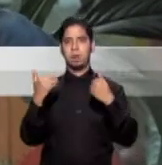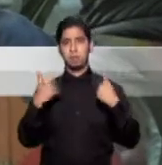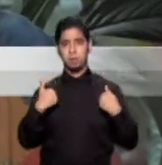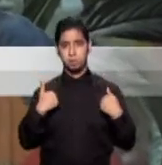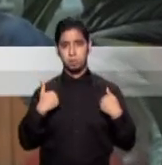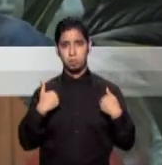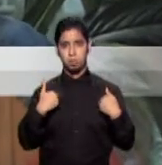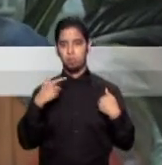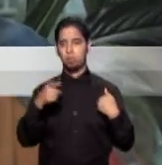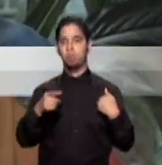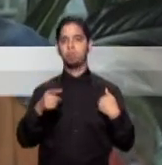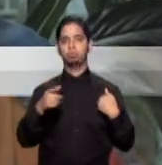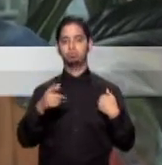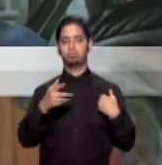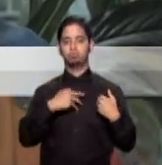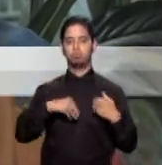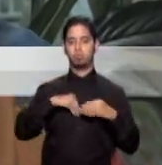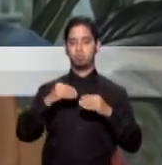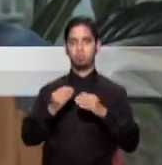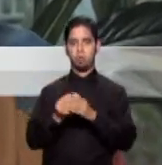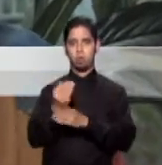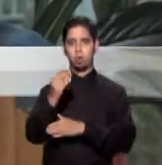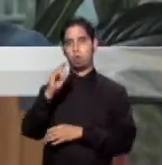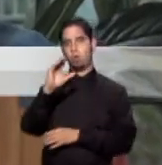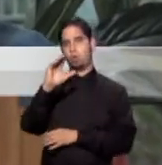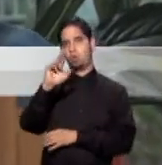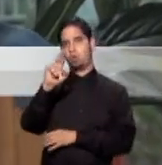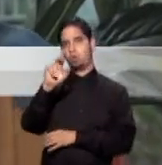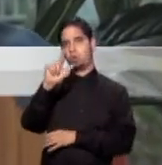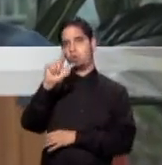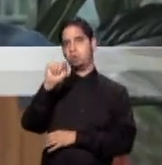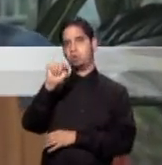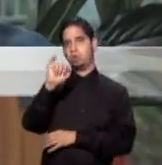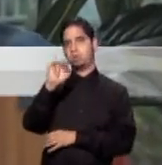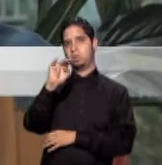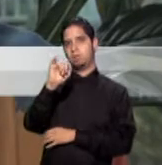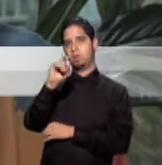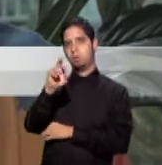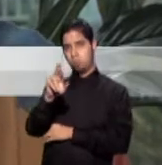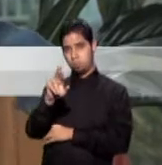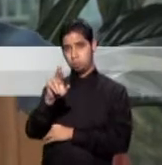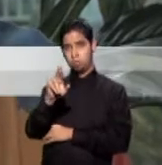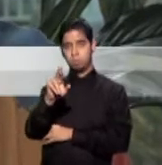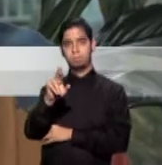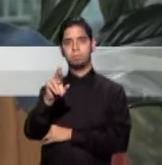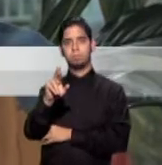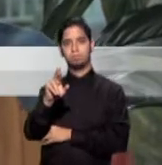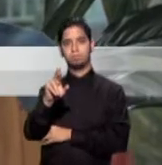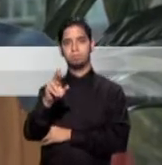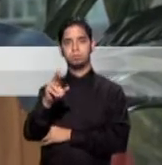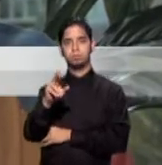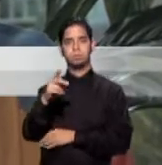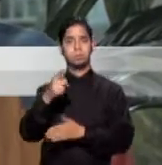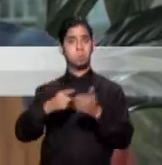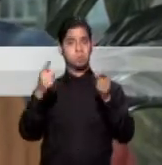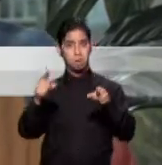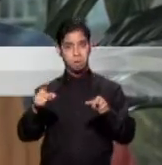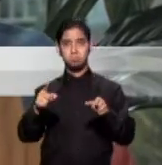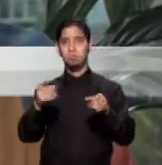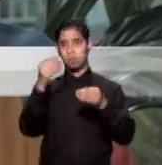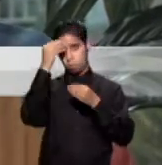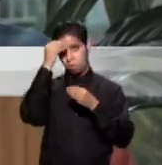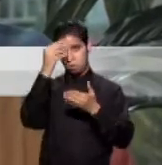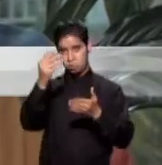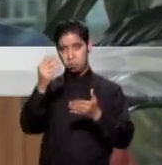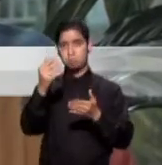un cultivador, la cantidad en el dispensario, todo, o sea, va a haber la información de que